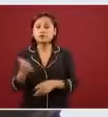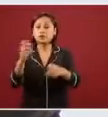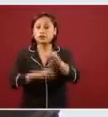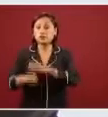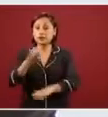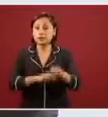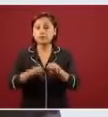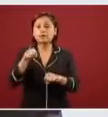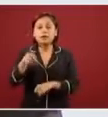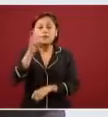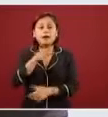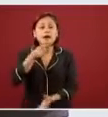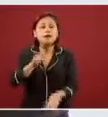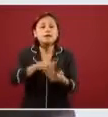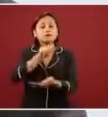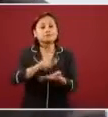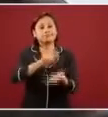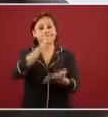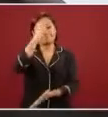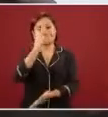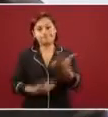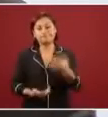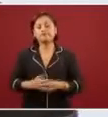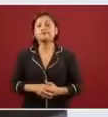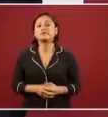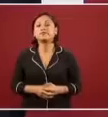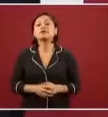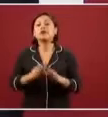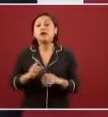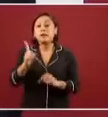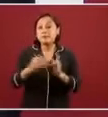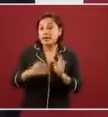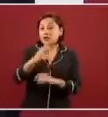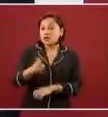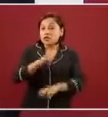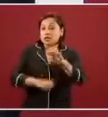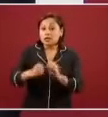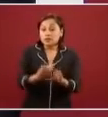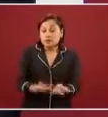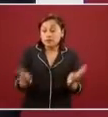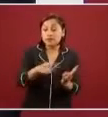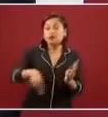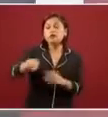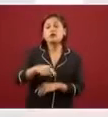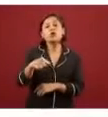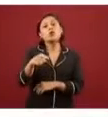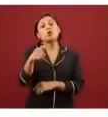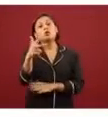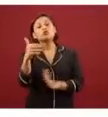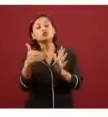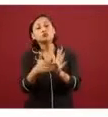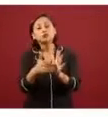posibles esquemas de subcontratación ilegal. En estas 1,200 empresas están cerca de